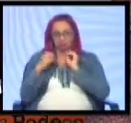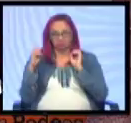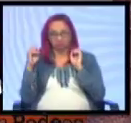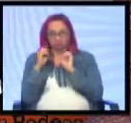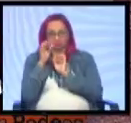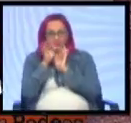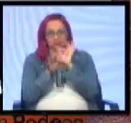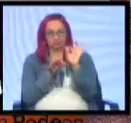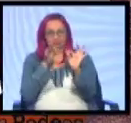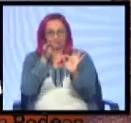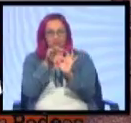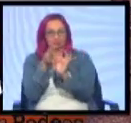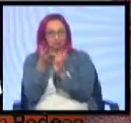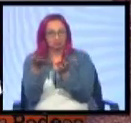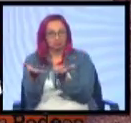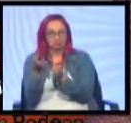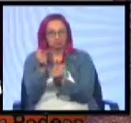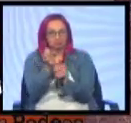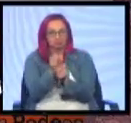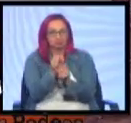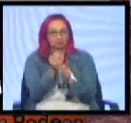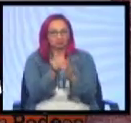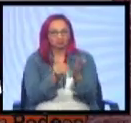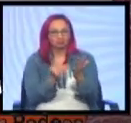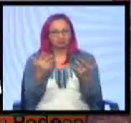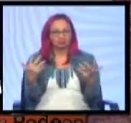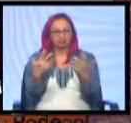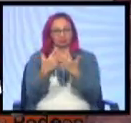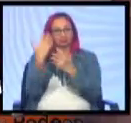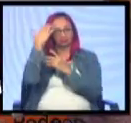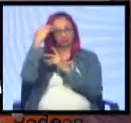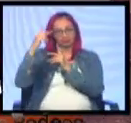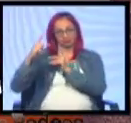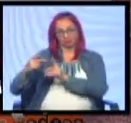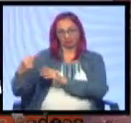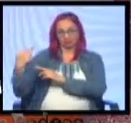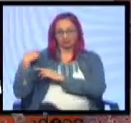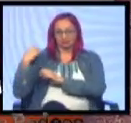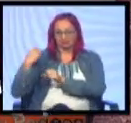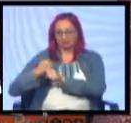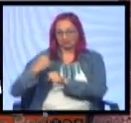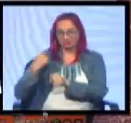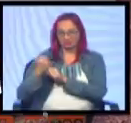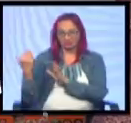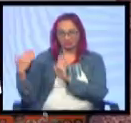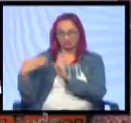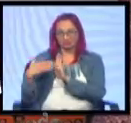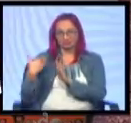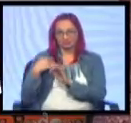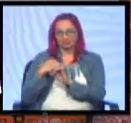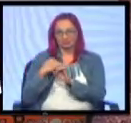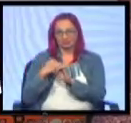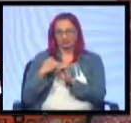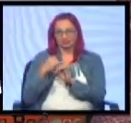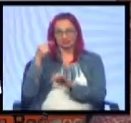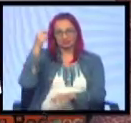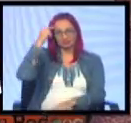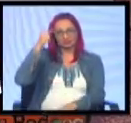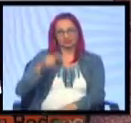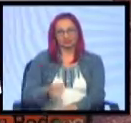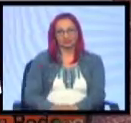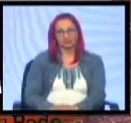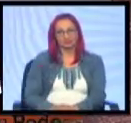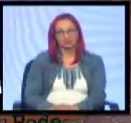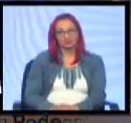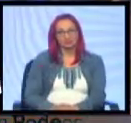ningún tipo de condiciones que se asume por las personas que sí trabajan directamente con una institución del Estado.